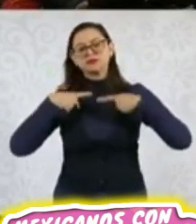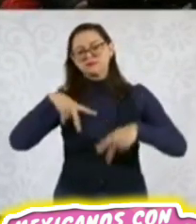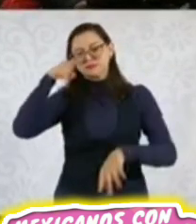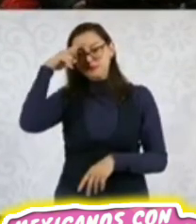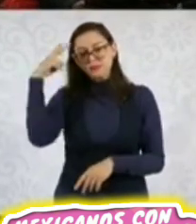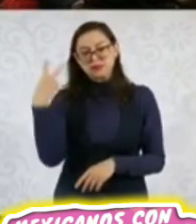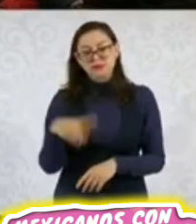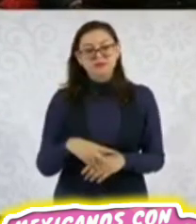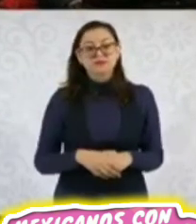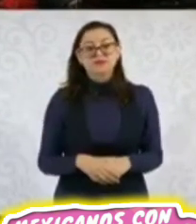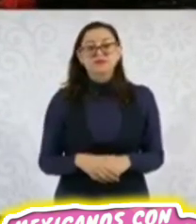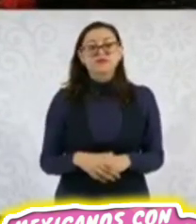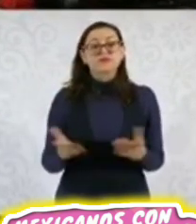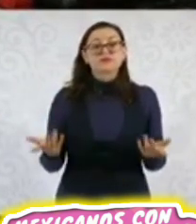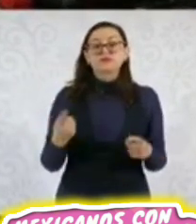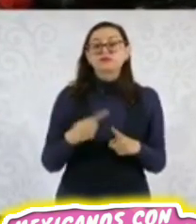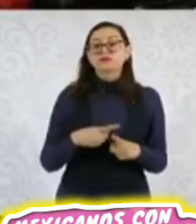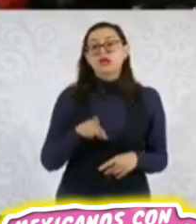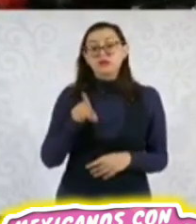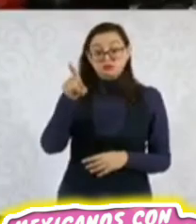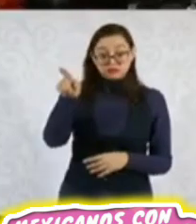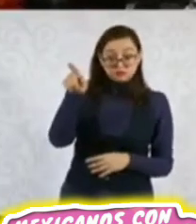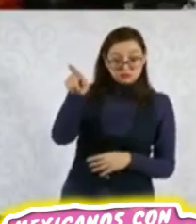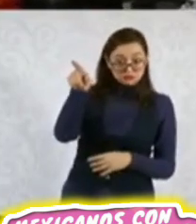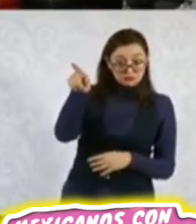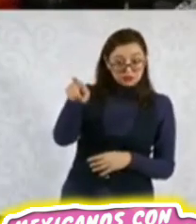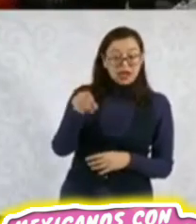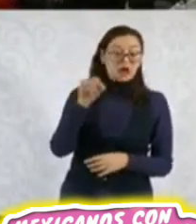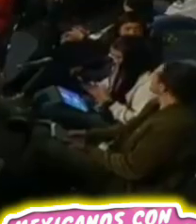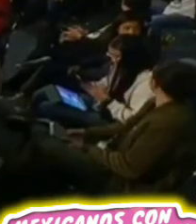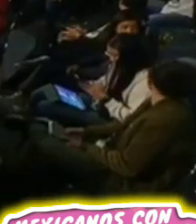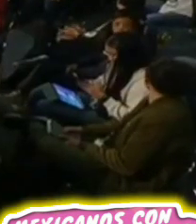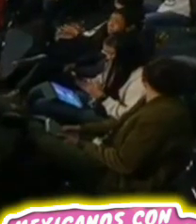¿Quién más hará por acá, verdad? A ver, allá atrás.